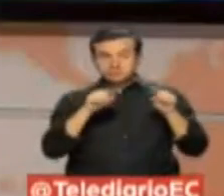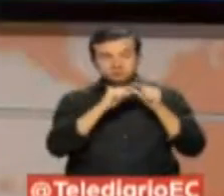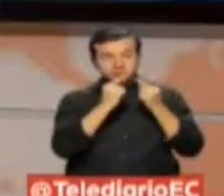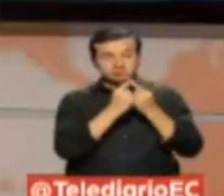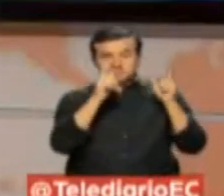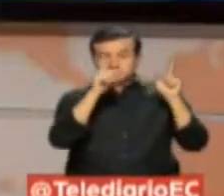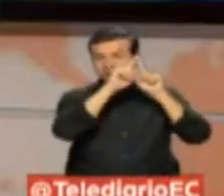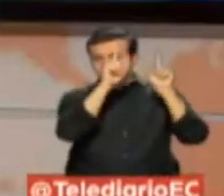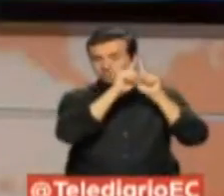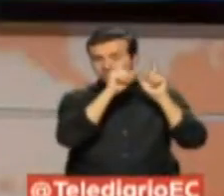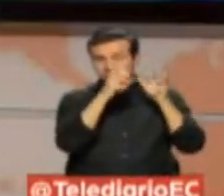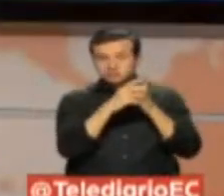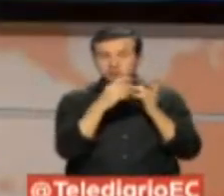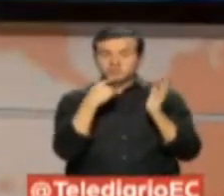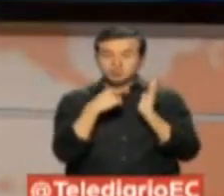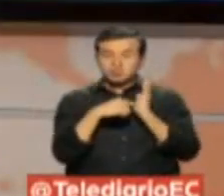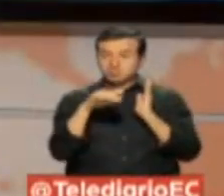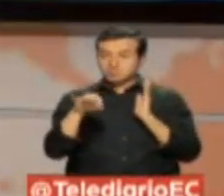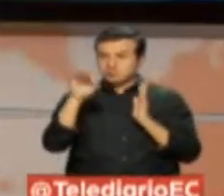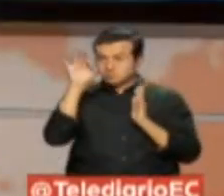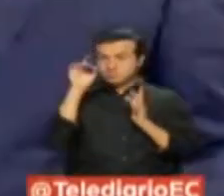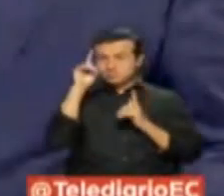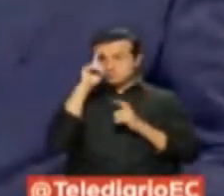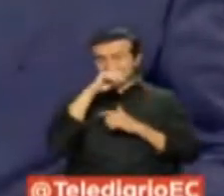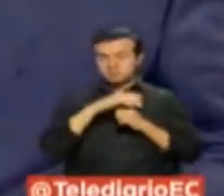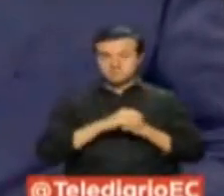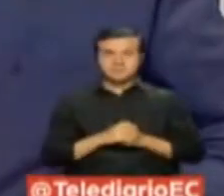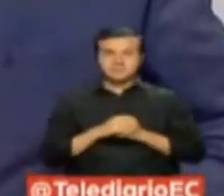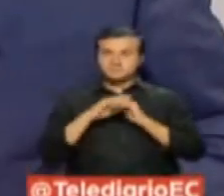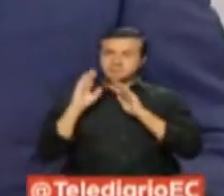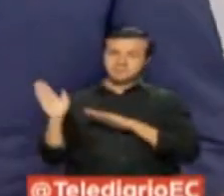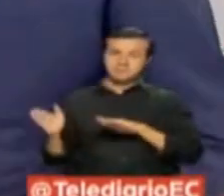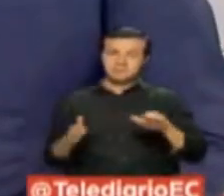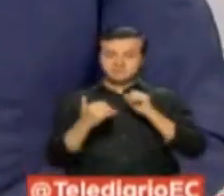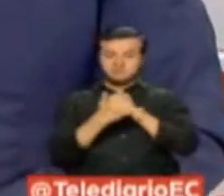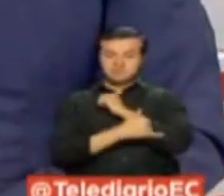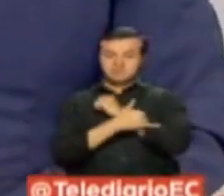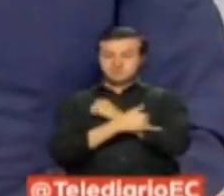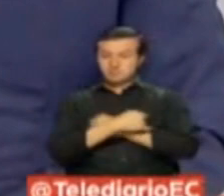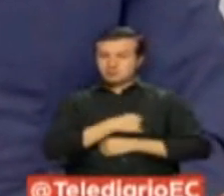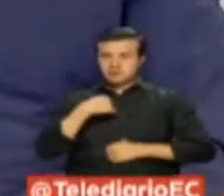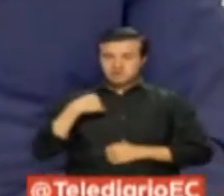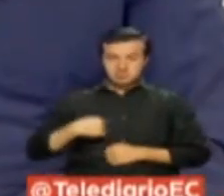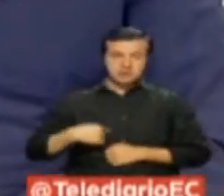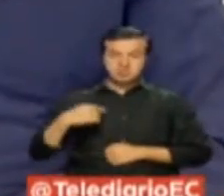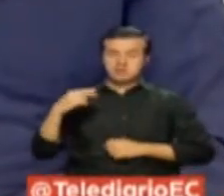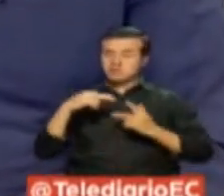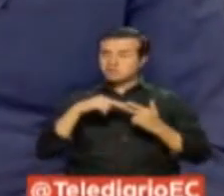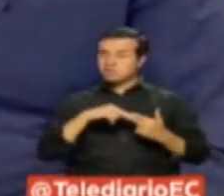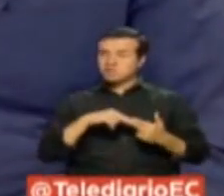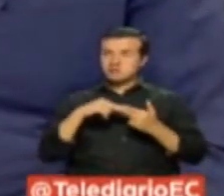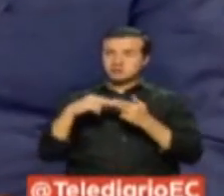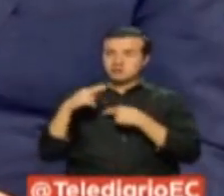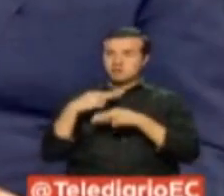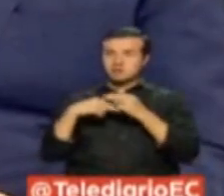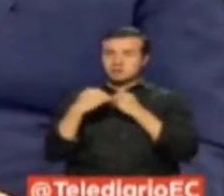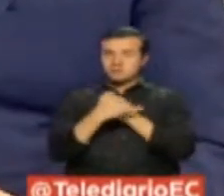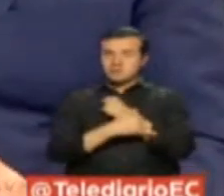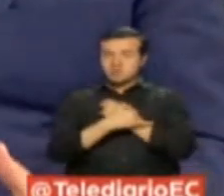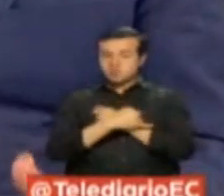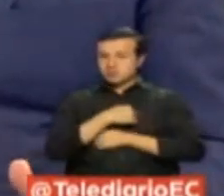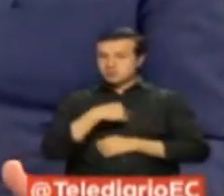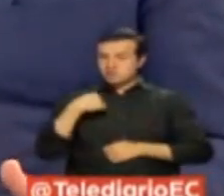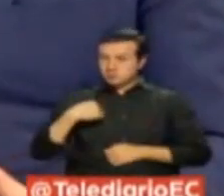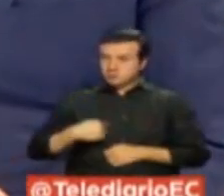¿no es cierto?, en el tema de representación. Nos estamos yendo del tema de China. ¿Cuál es la idea en la relación comercial con China?